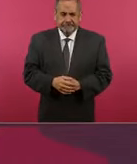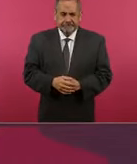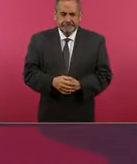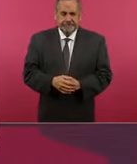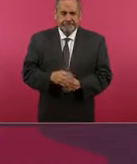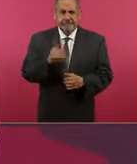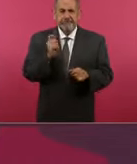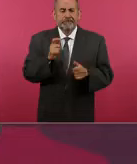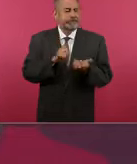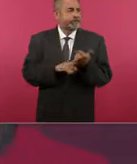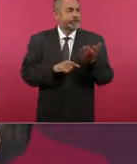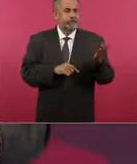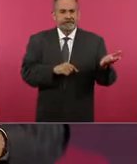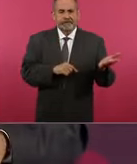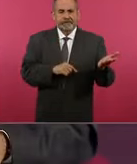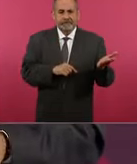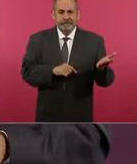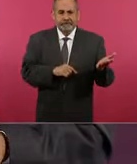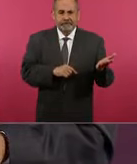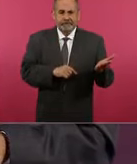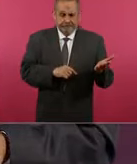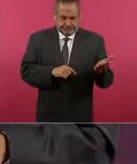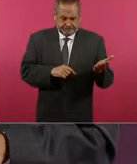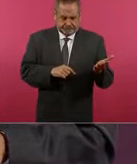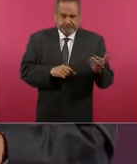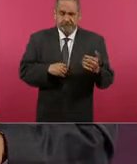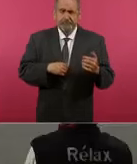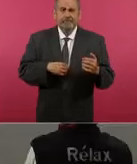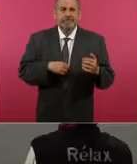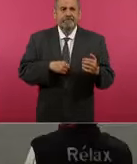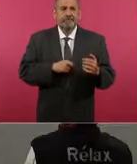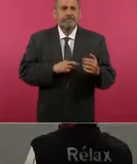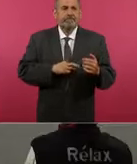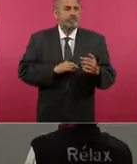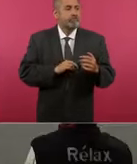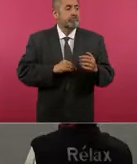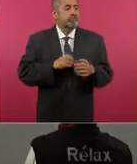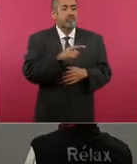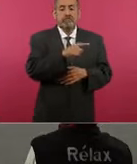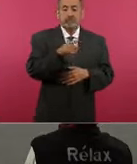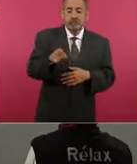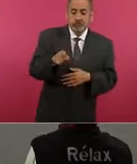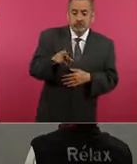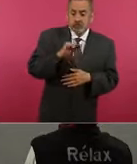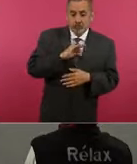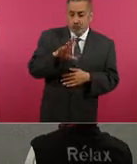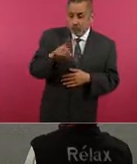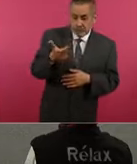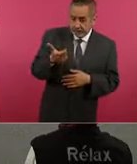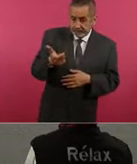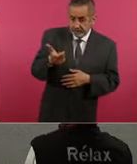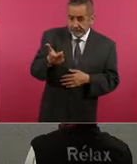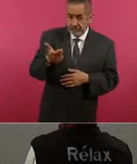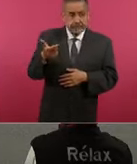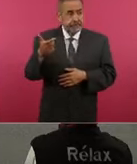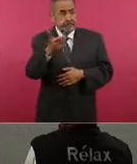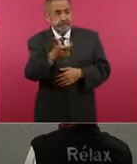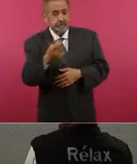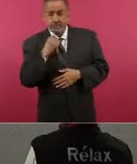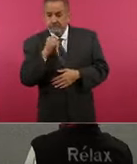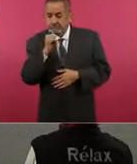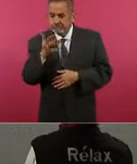cómo es que solo se castiga a los que no tienen con qué comprar la inocencia y